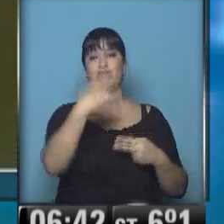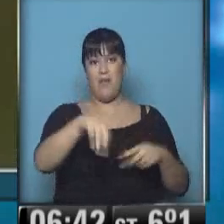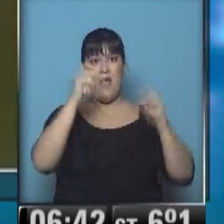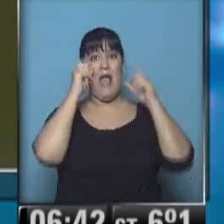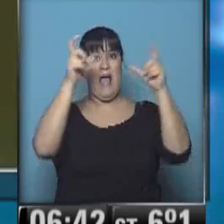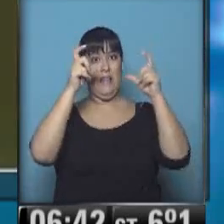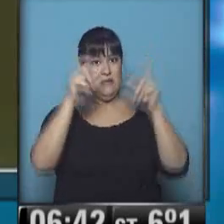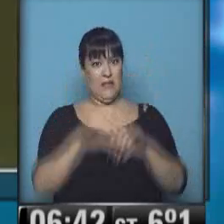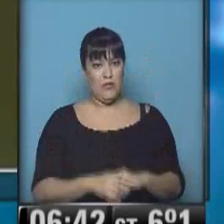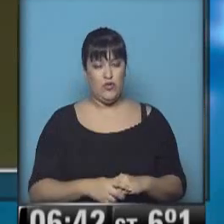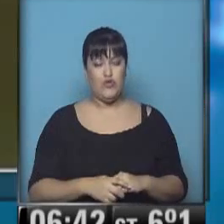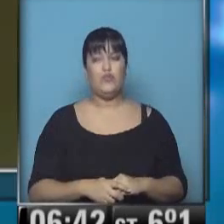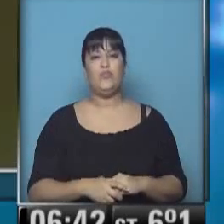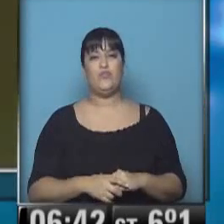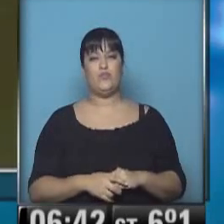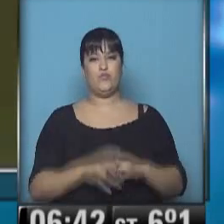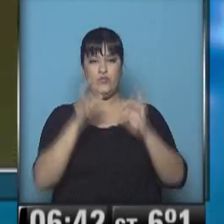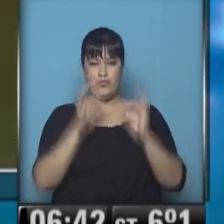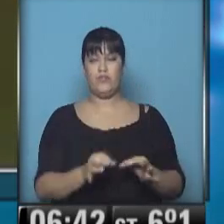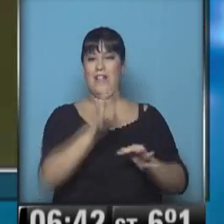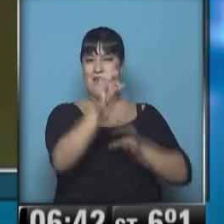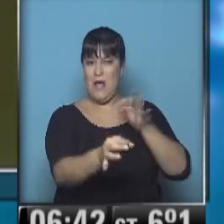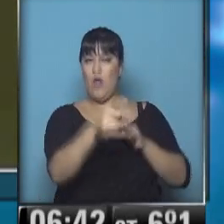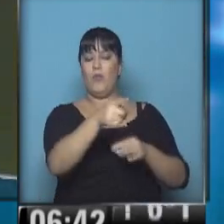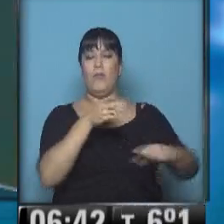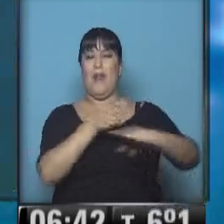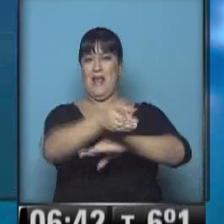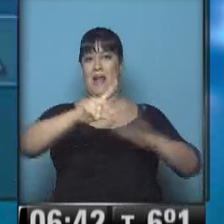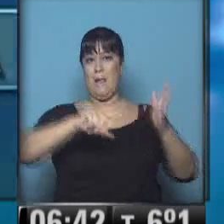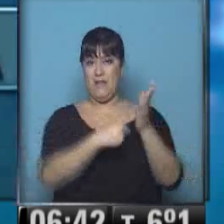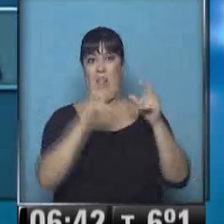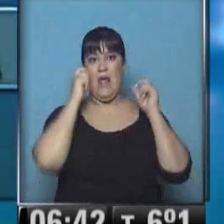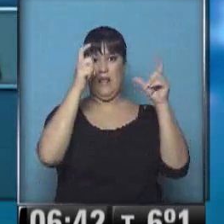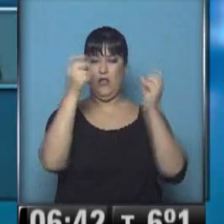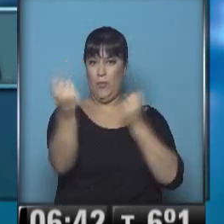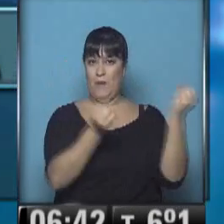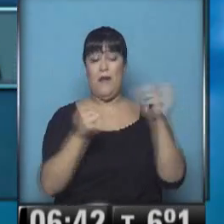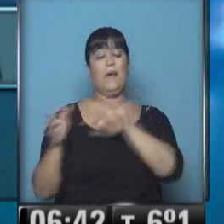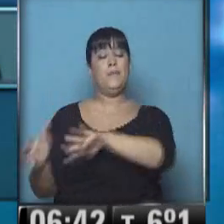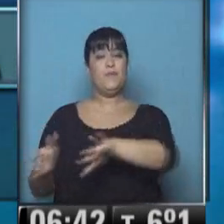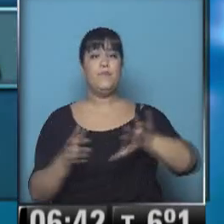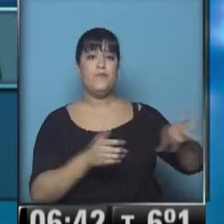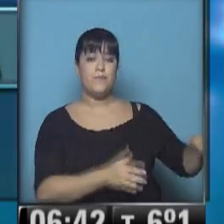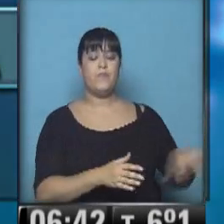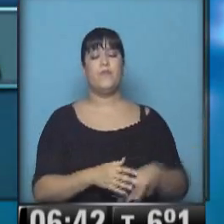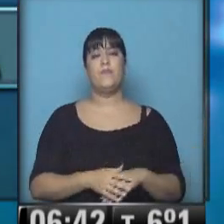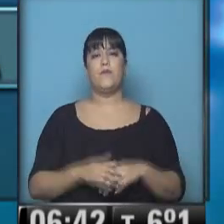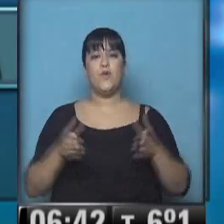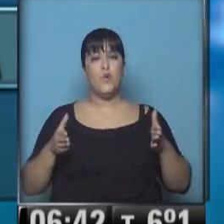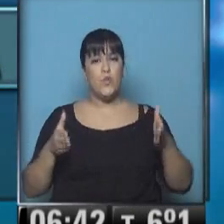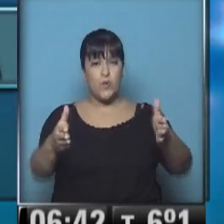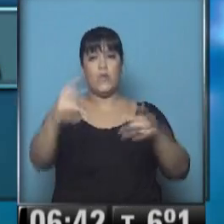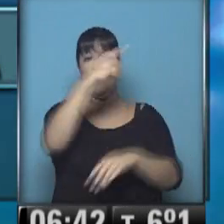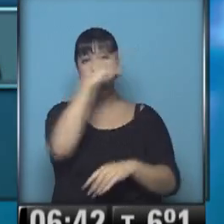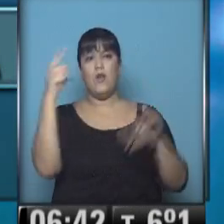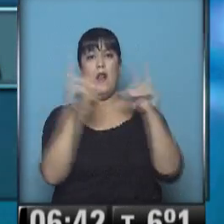este caso concreto, en este kilometraje hacia Capital Federal. Seguimos circulando, nos vamos más al norte, sobre la ruta nacional